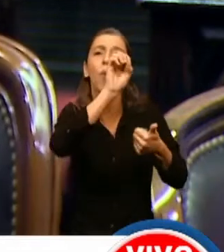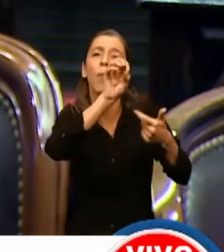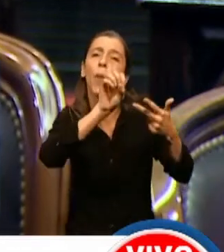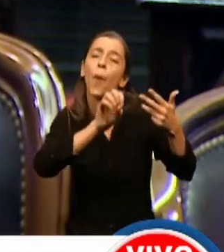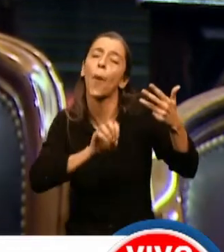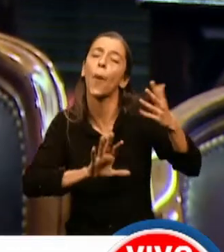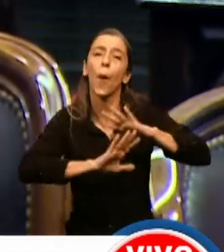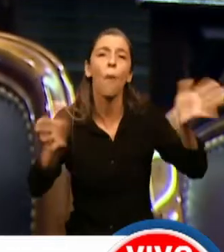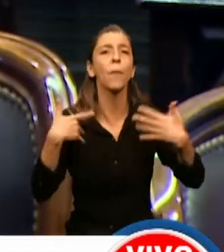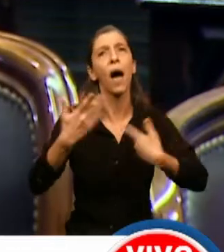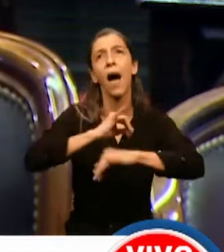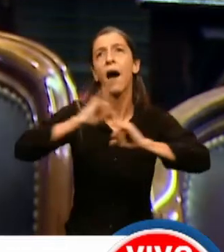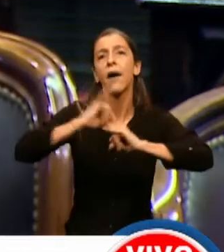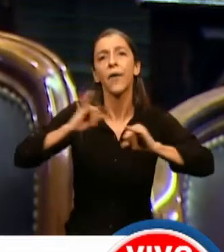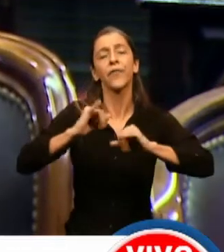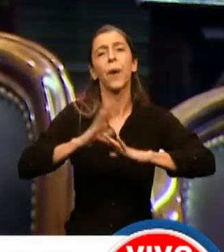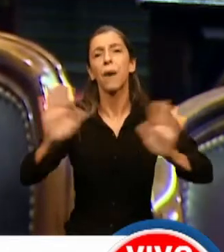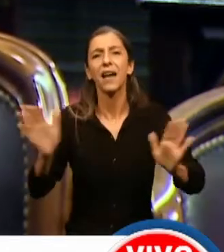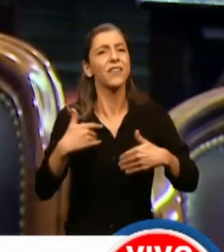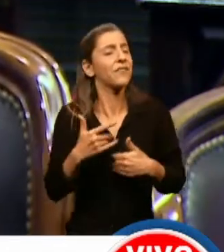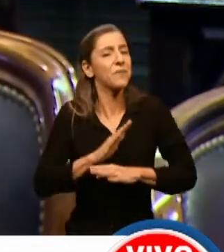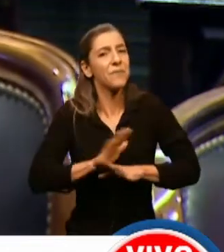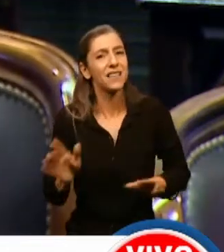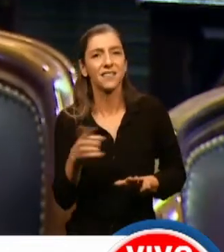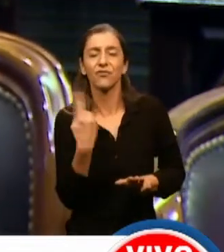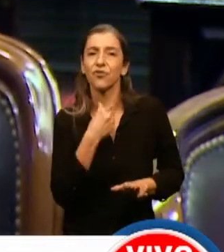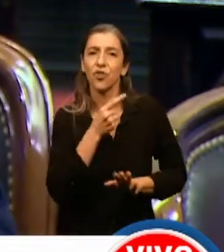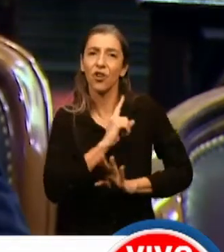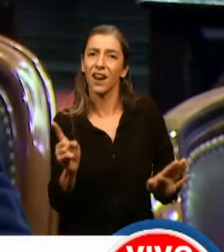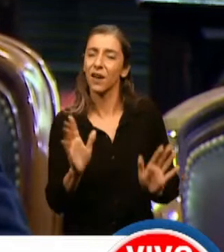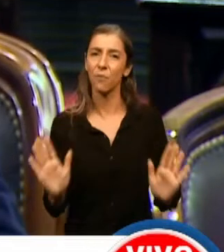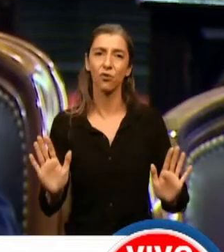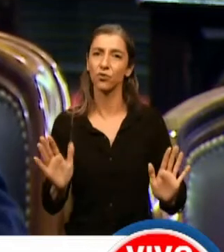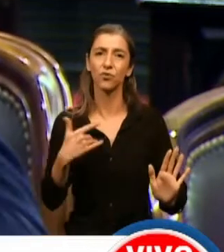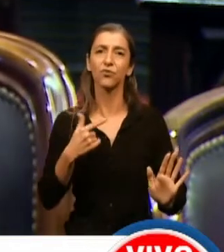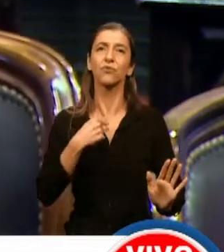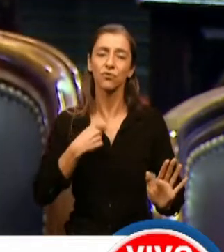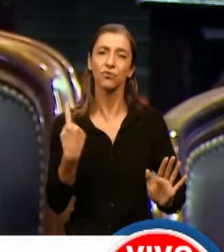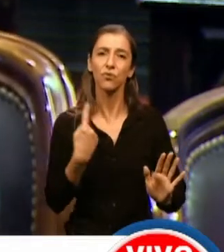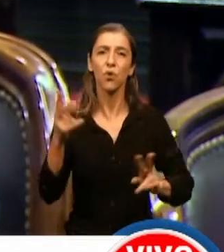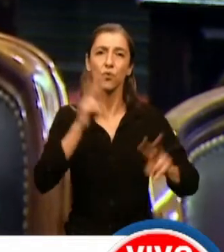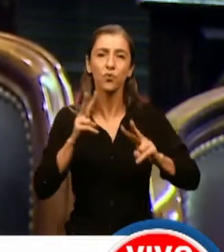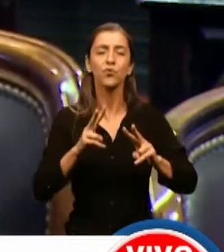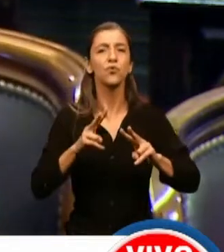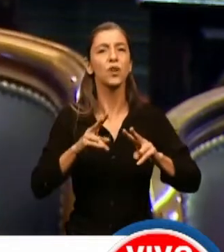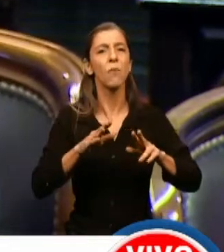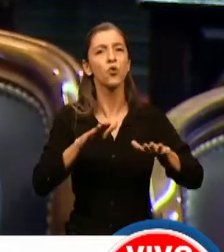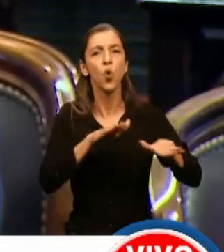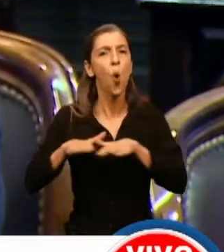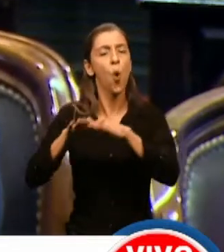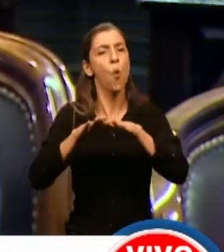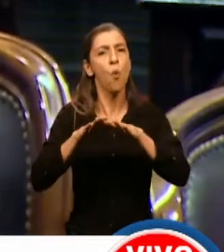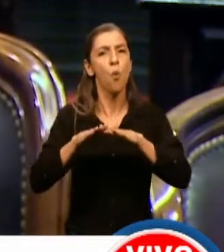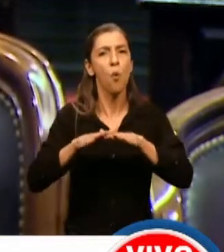pancartas o campañas exigiendo y exclamando justicia. Hoy vamos